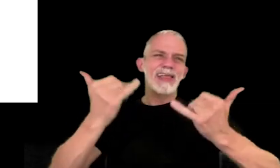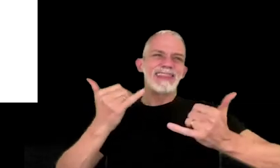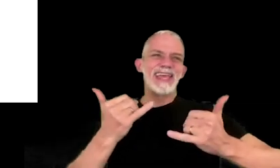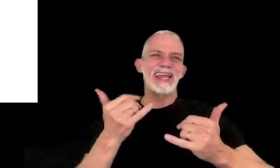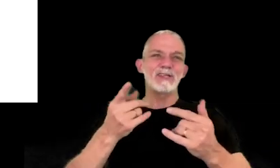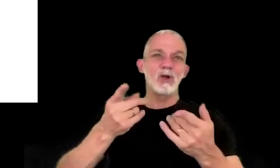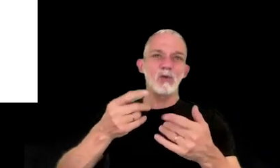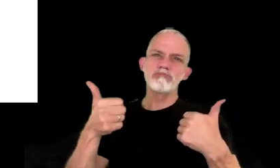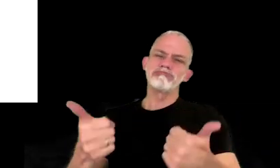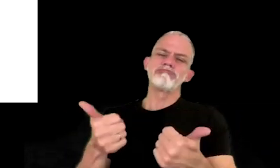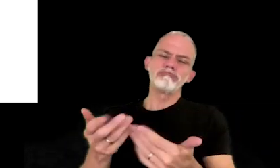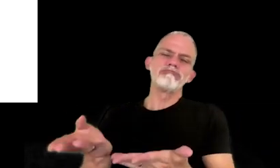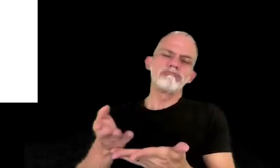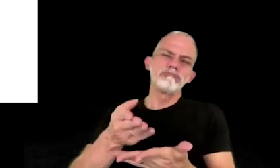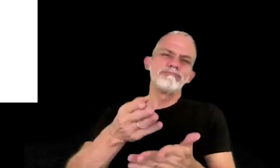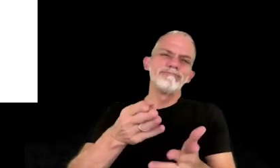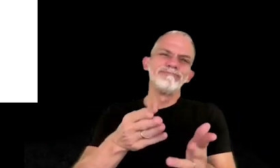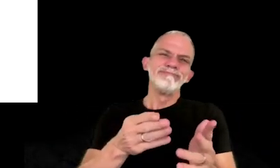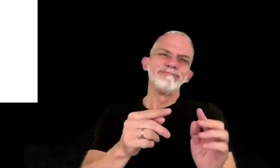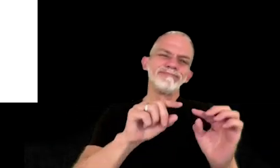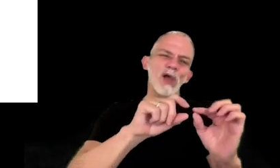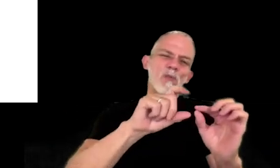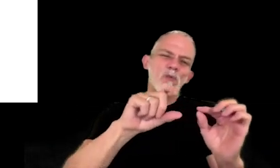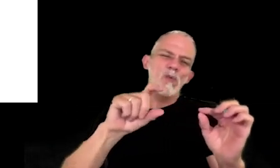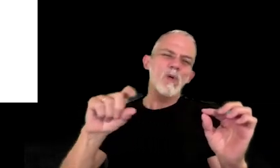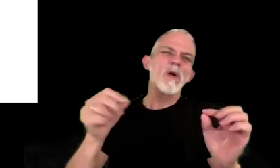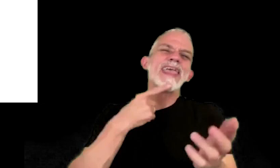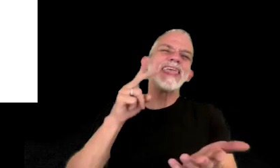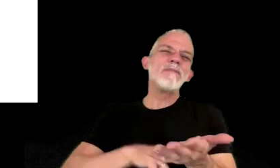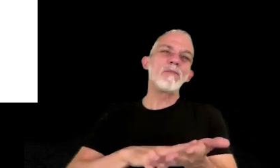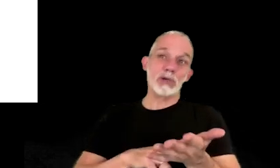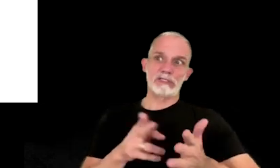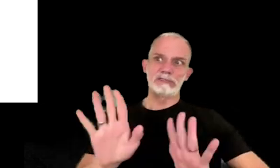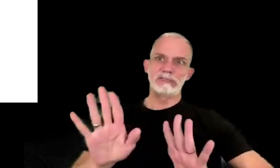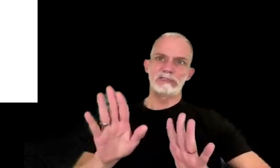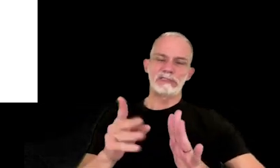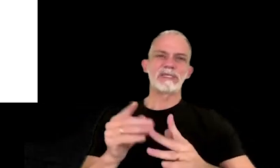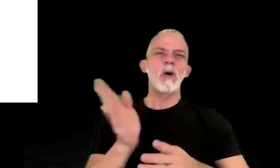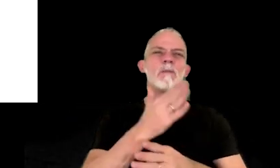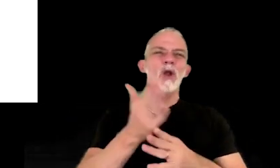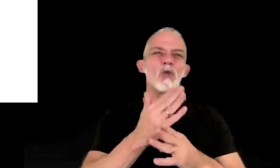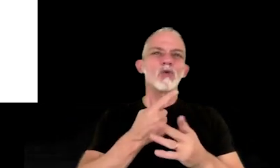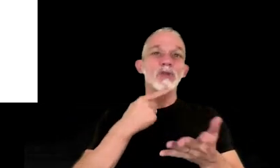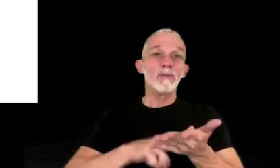alta incidencia del impuesto ambiental sobre el Producto Bruto Interno.